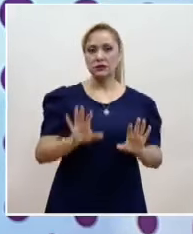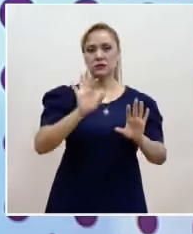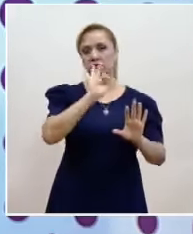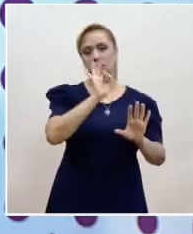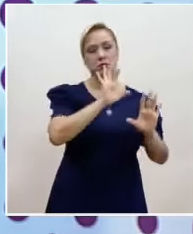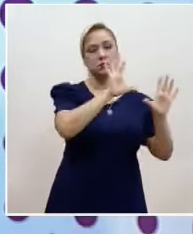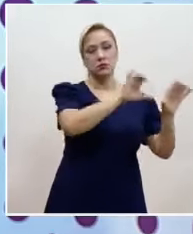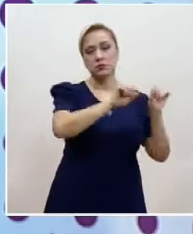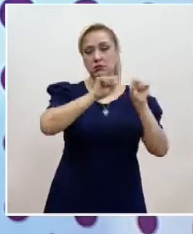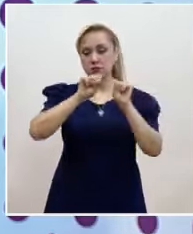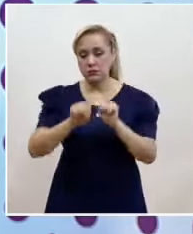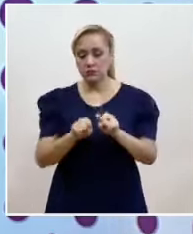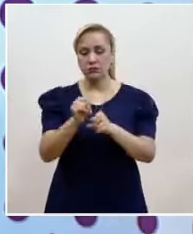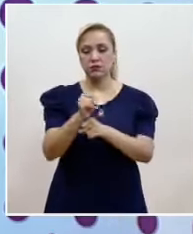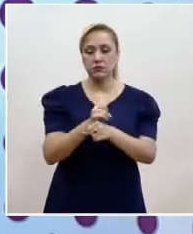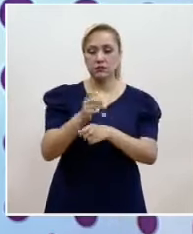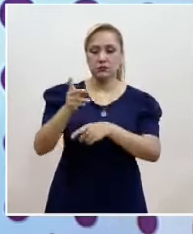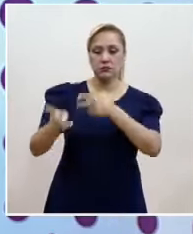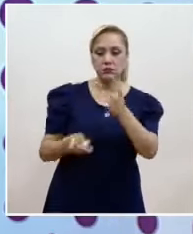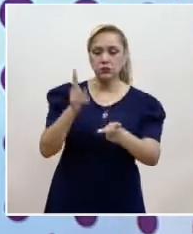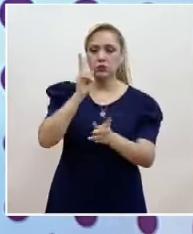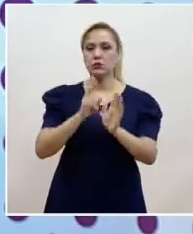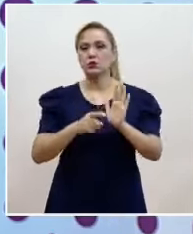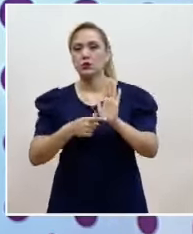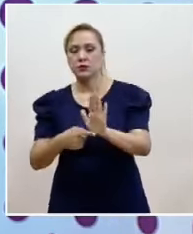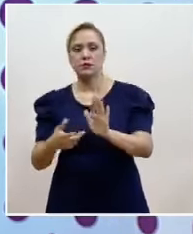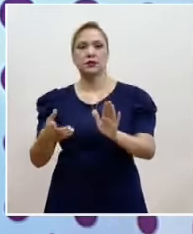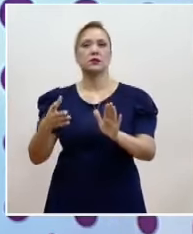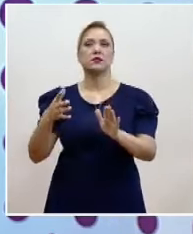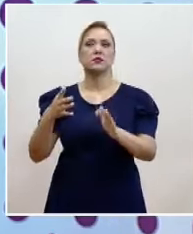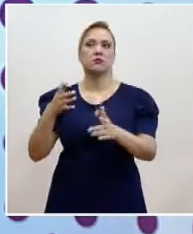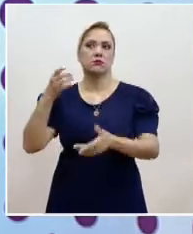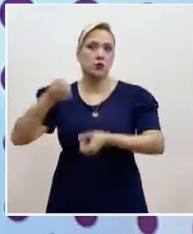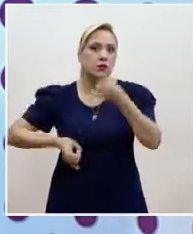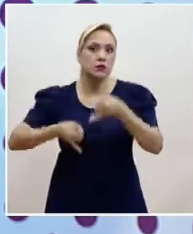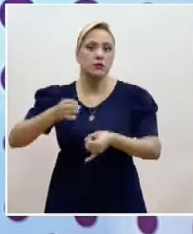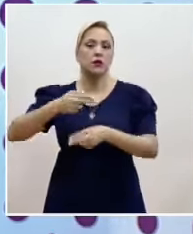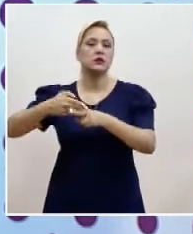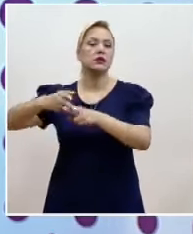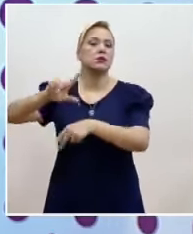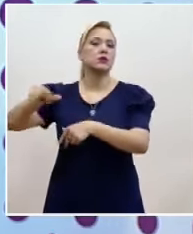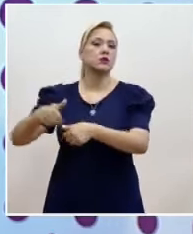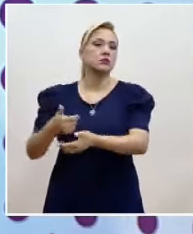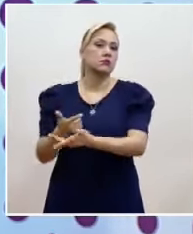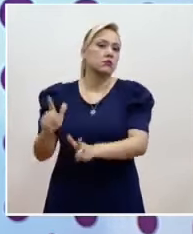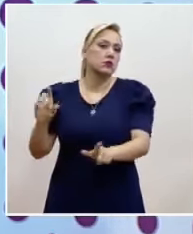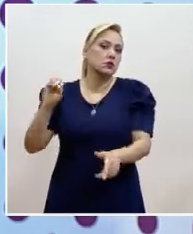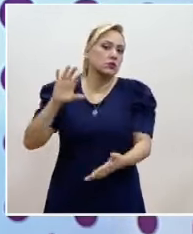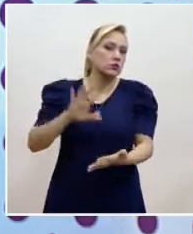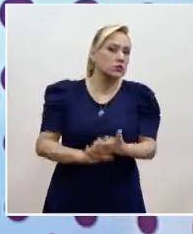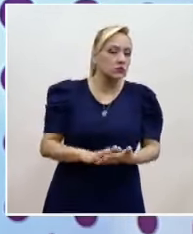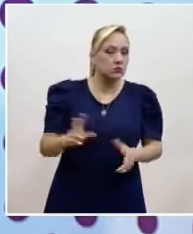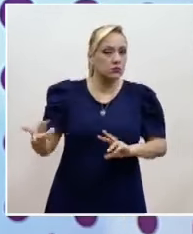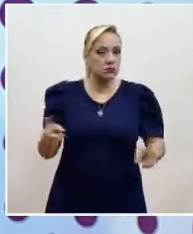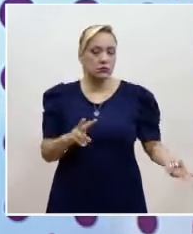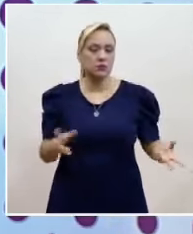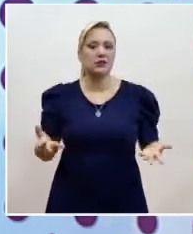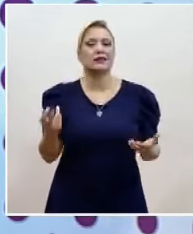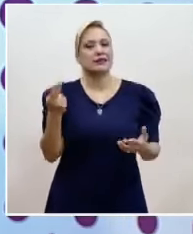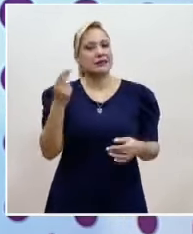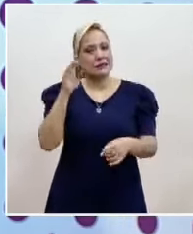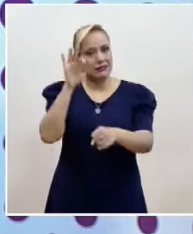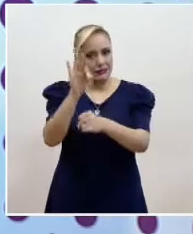que no se ponga en peligro por el uso de la tecnología. Yo creo que ese es el gran elemento fundamental en esto, cómo proteger que pues, la